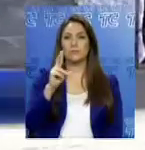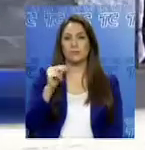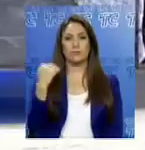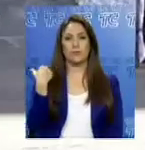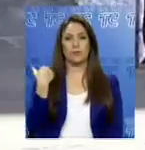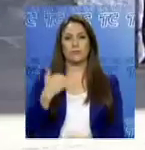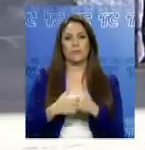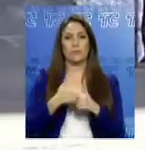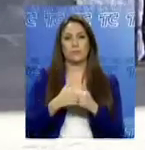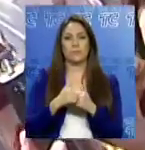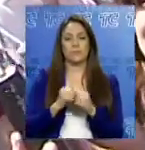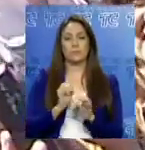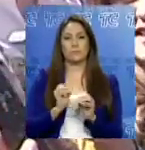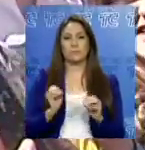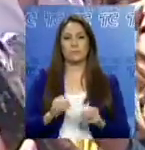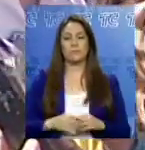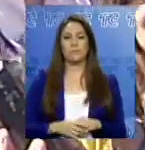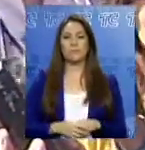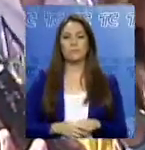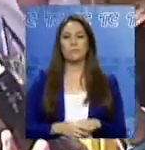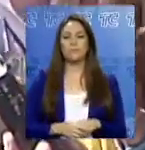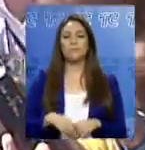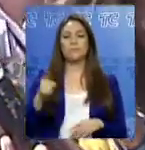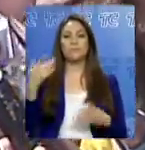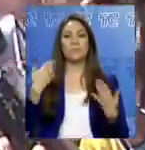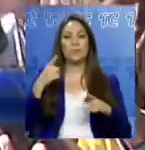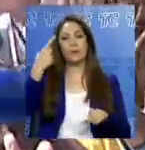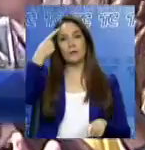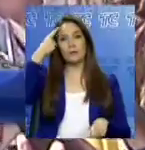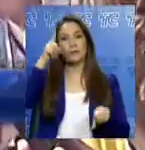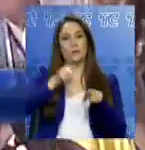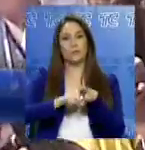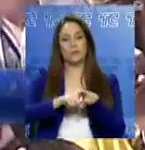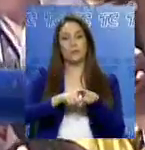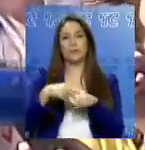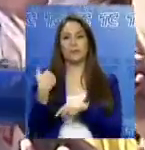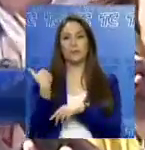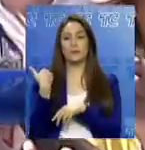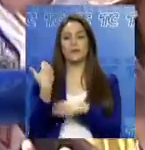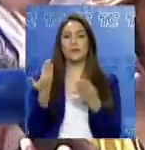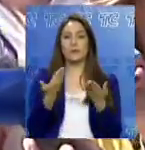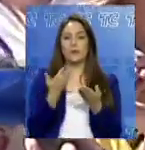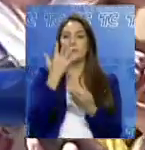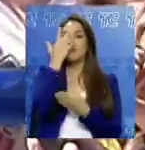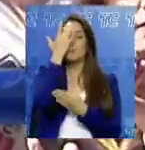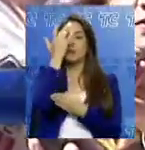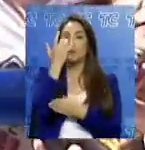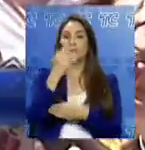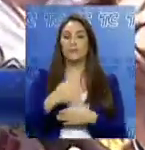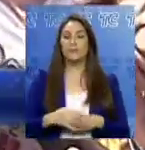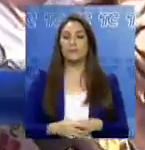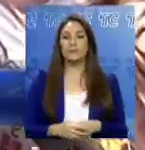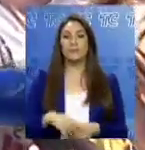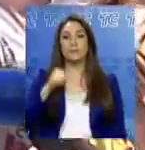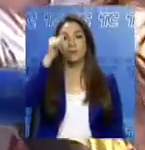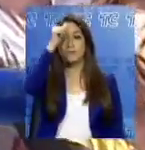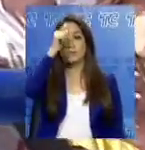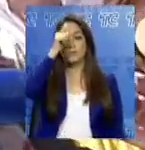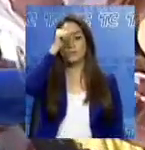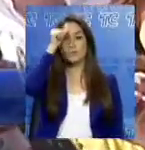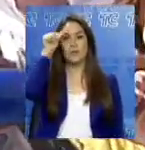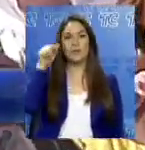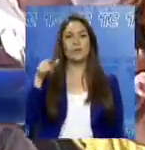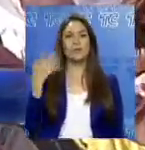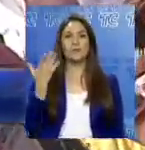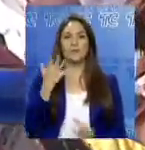efectuarán sus ventas. Tenemos un acuerdo con los comerciantes autónomos de la parroquia del Quinche, de tal manera de que ellos el día domingo se